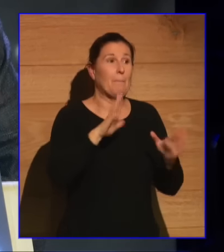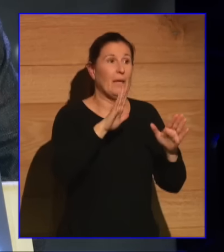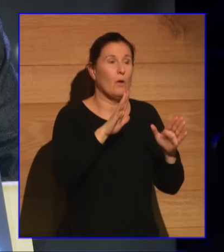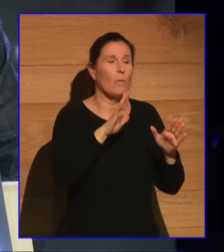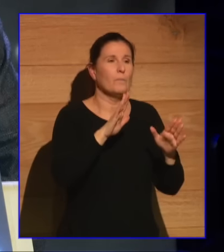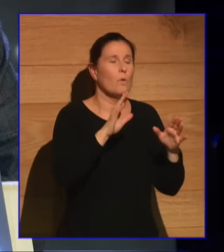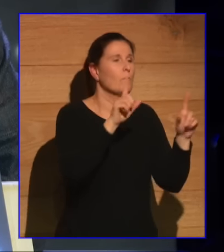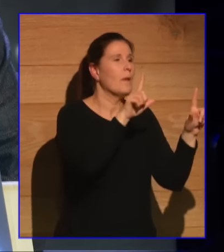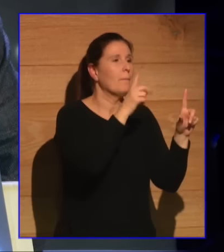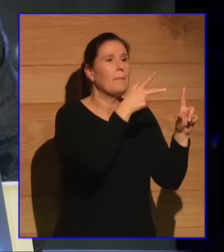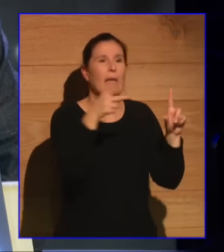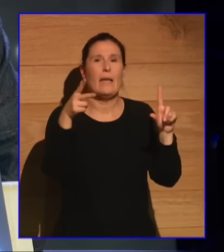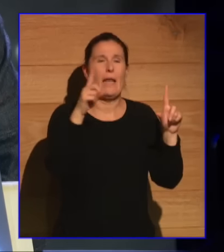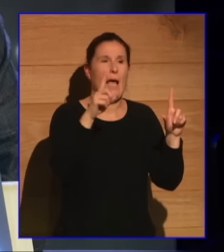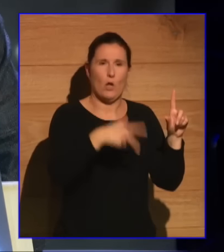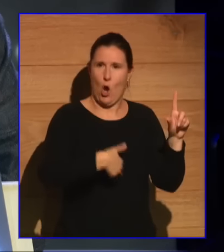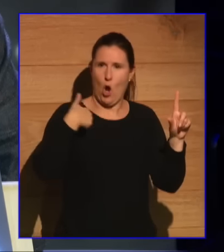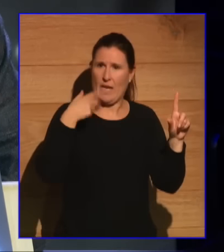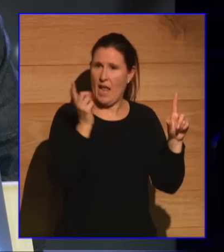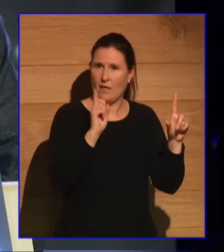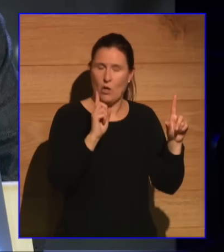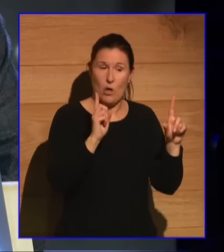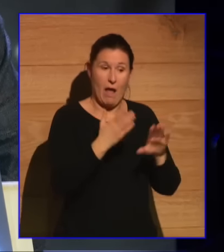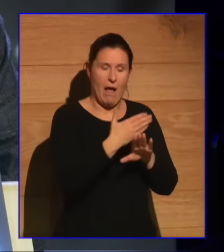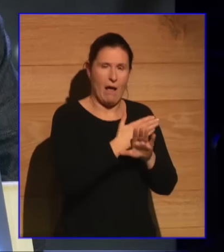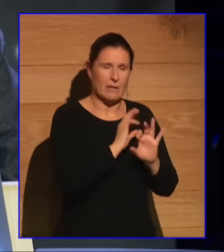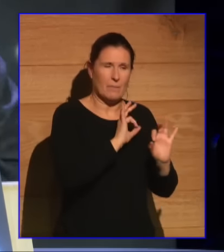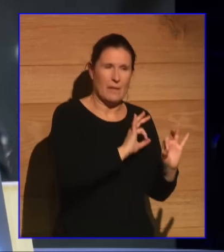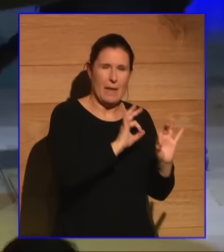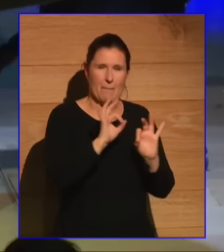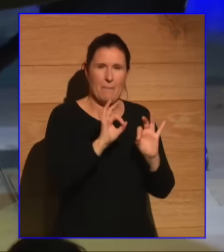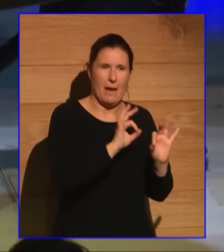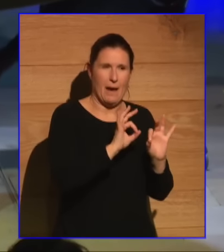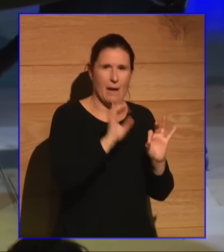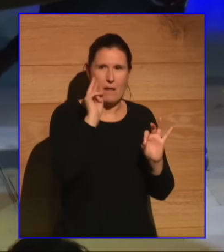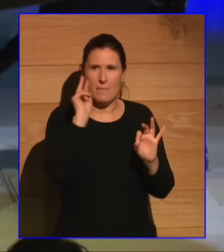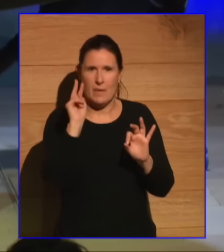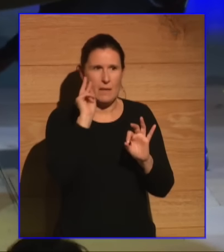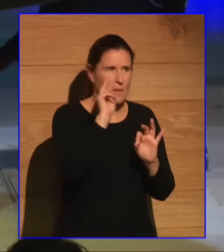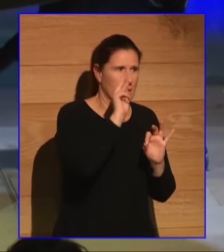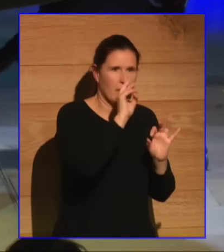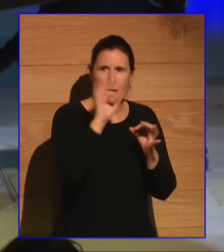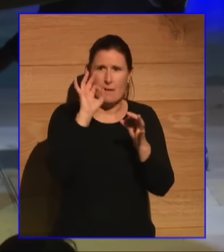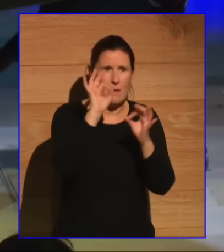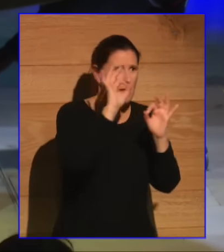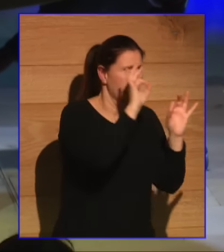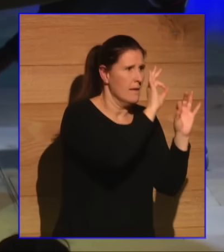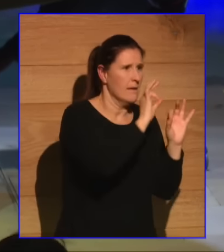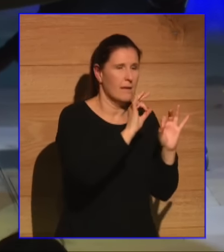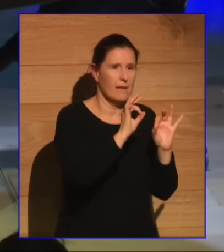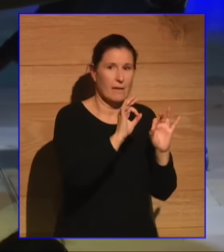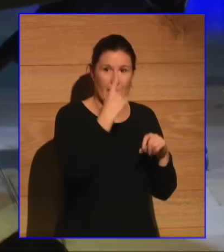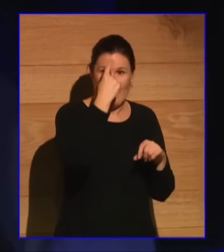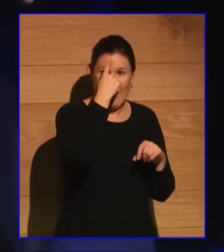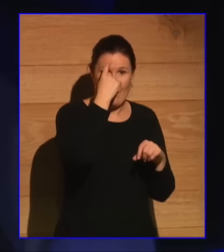plano general sin más. Te lo prepara, te lo calienta. Claro. Mira uno, mira otro, mira otro, mira otro. Le toca la cabeza a